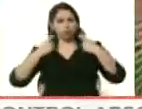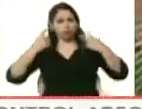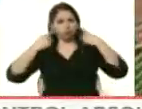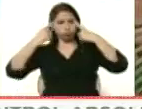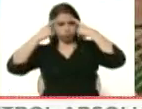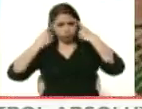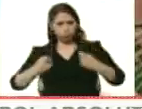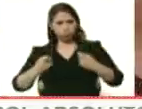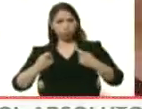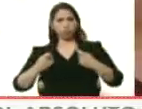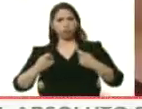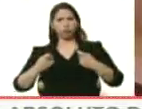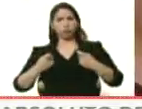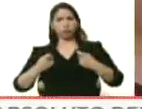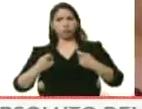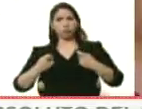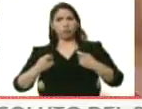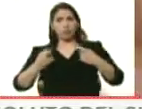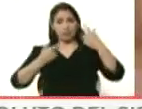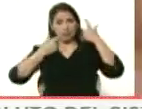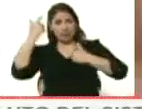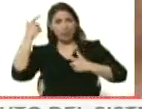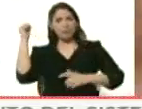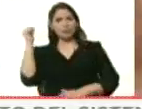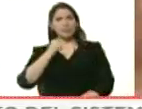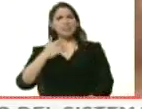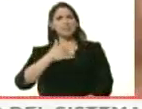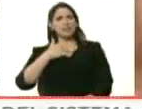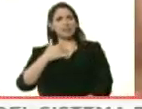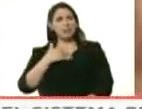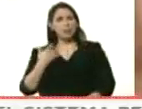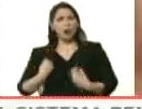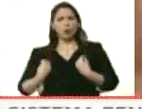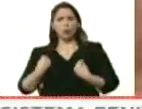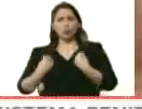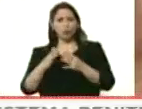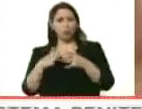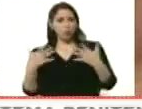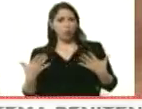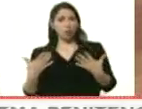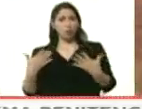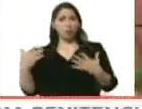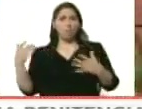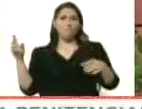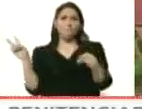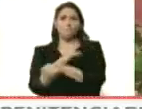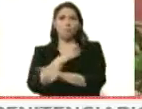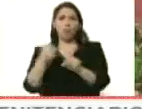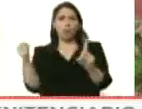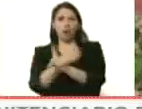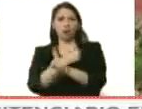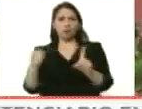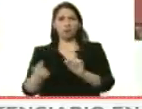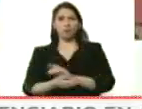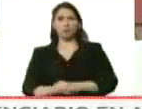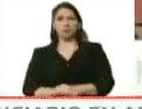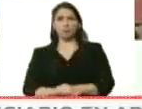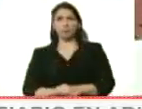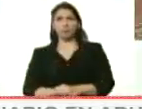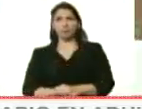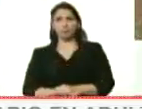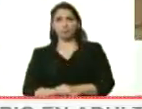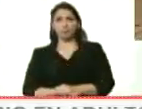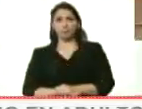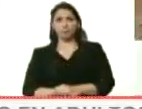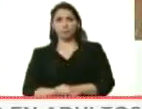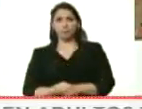somos de ocupaciones. Pero sí sentimos angustia cuando la violencia que trajo el imperio